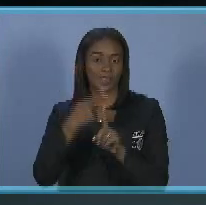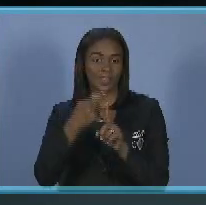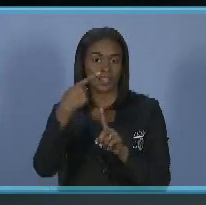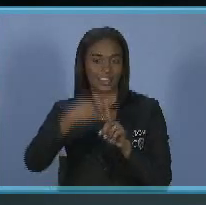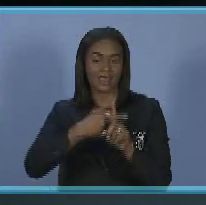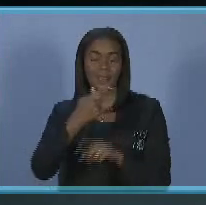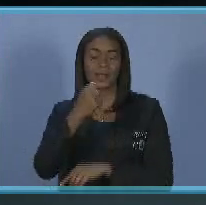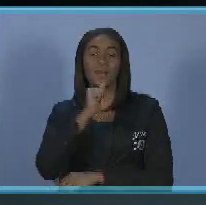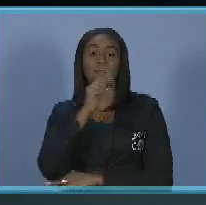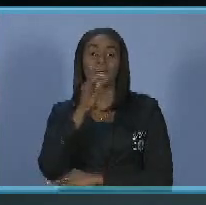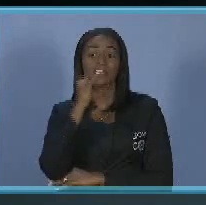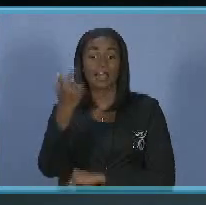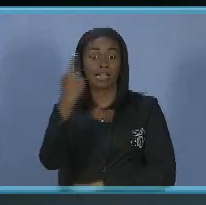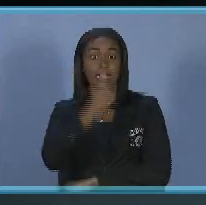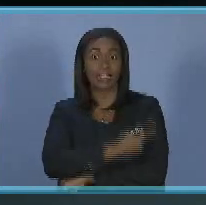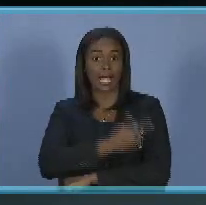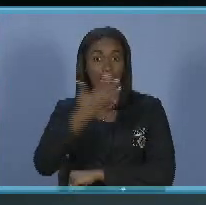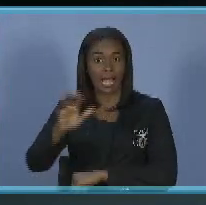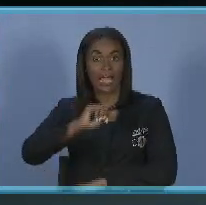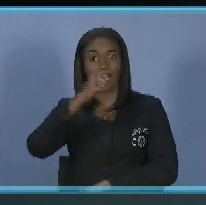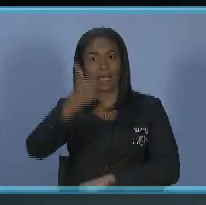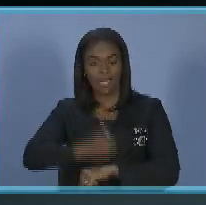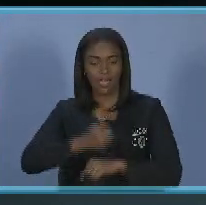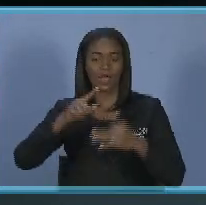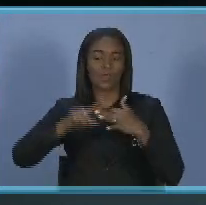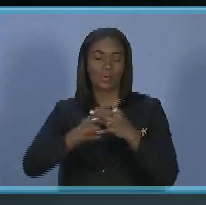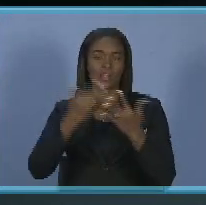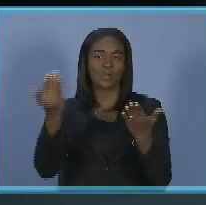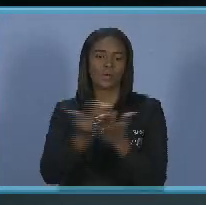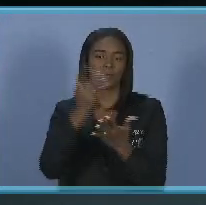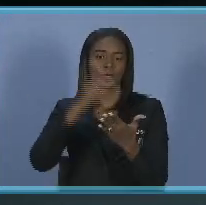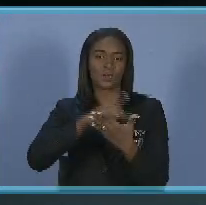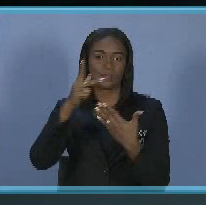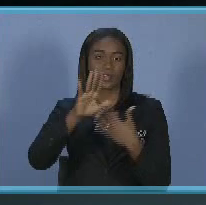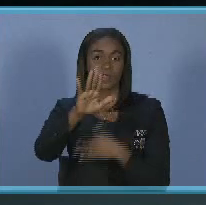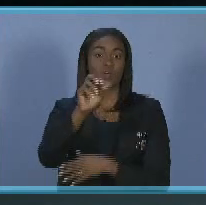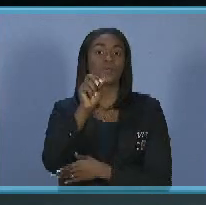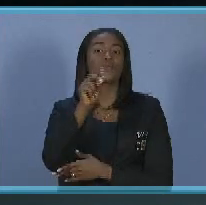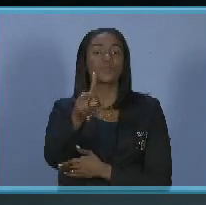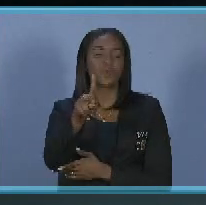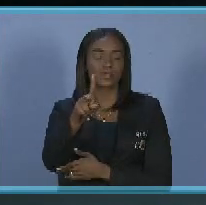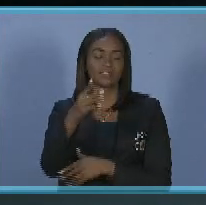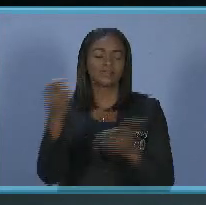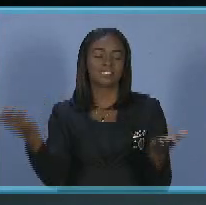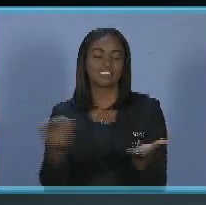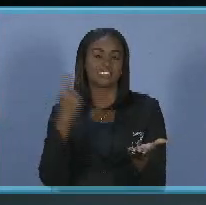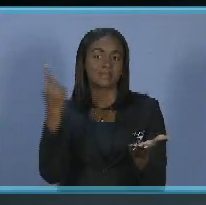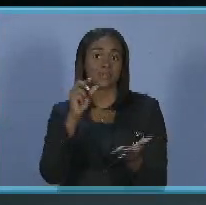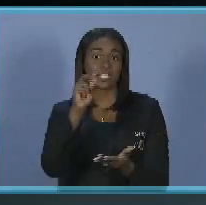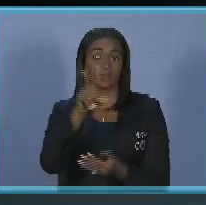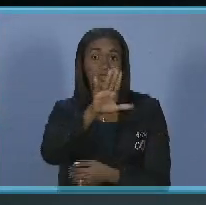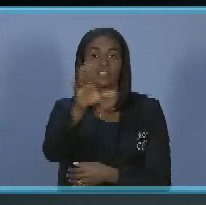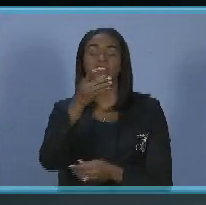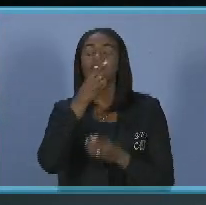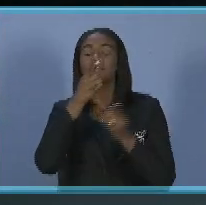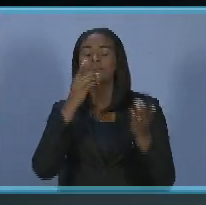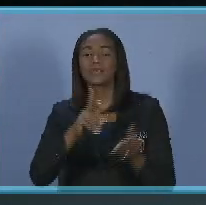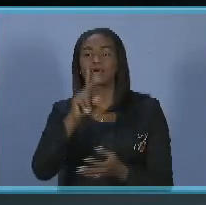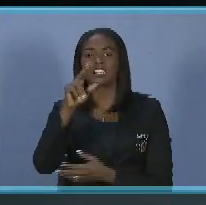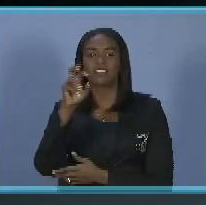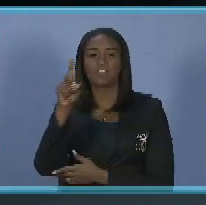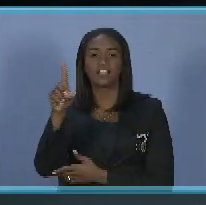mayo día en que formalmente comienza la nueva programación de tu canal el canal de siempre el canal de Los dominicanos